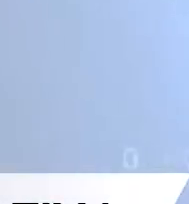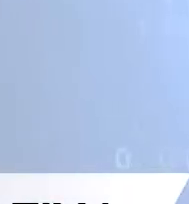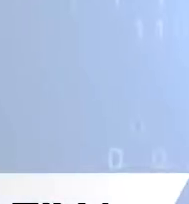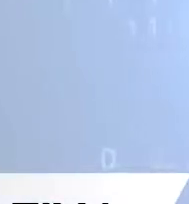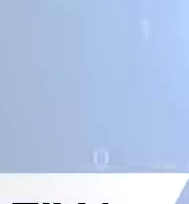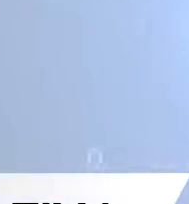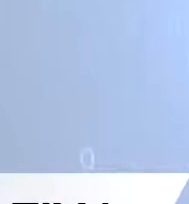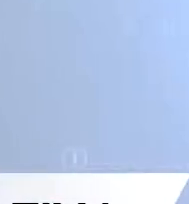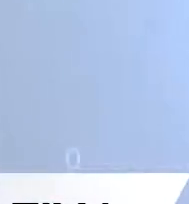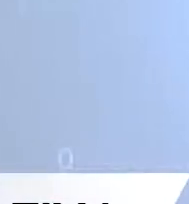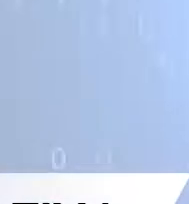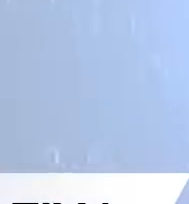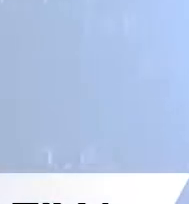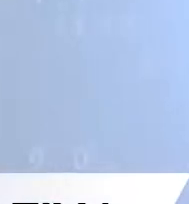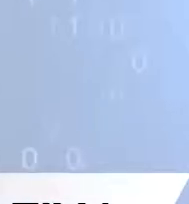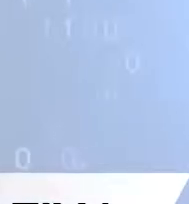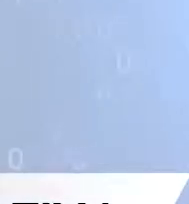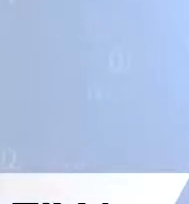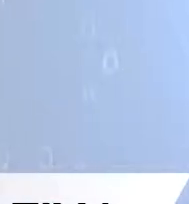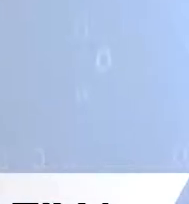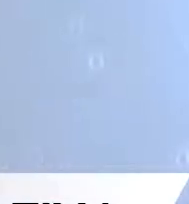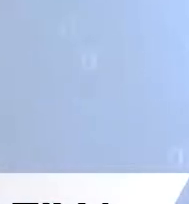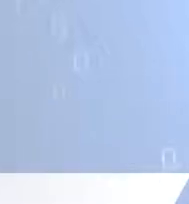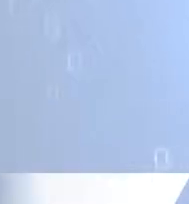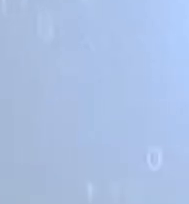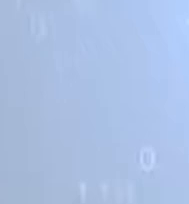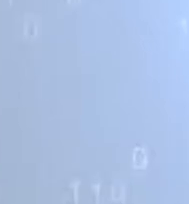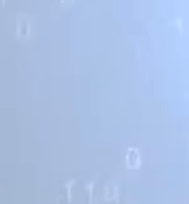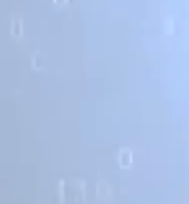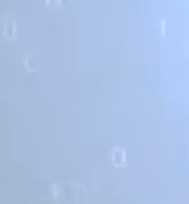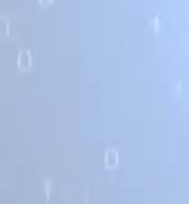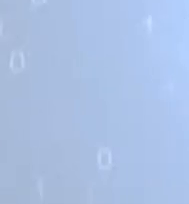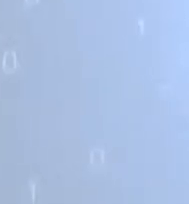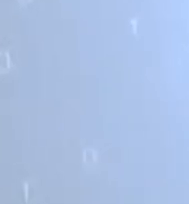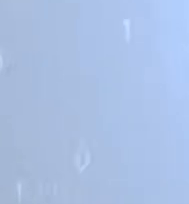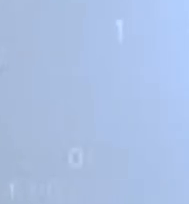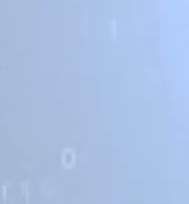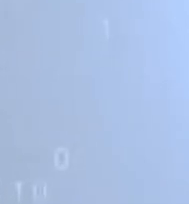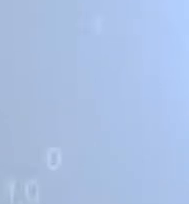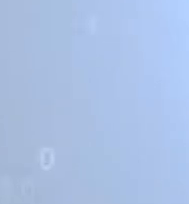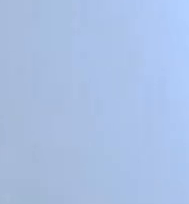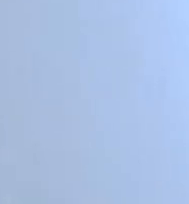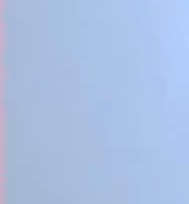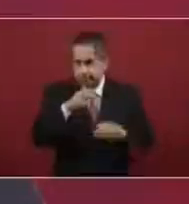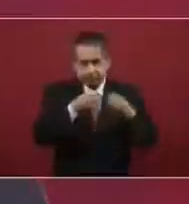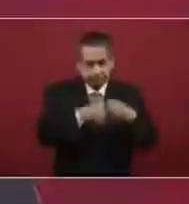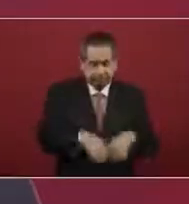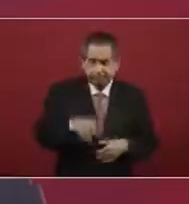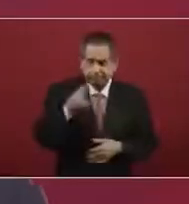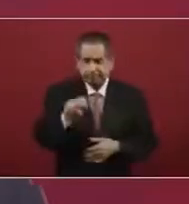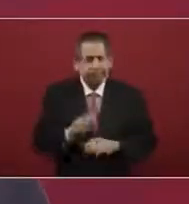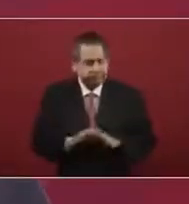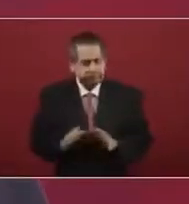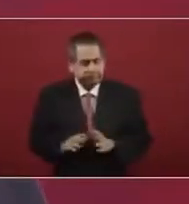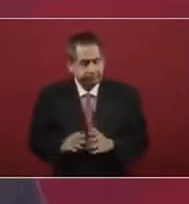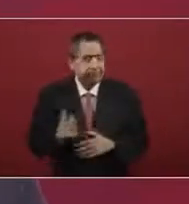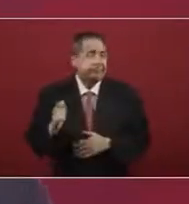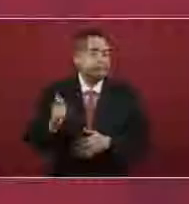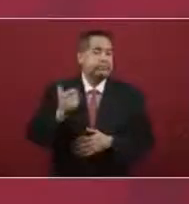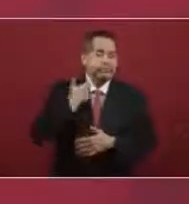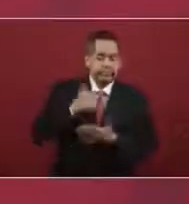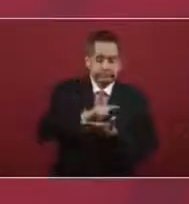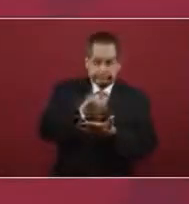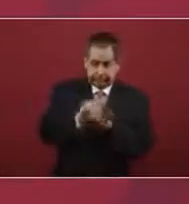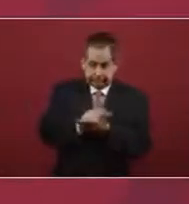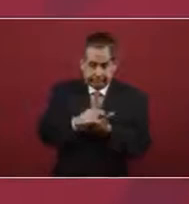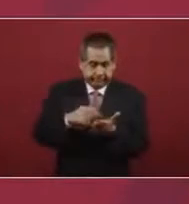de integrantes del magisterio en contra de la reforma educativa, el presidente Andrés Manuel López Obrador instruyó a la Secretaría de Educación Pública